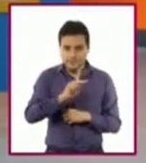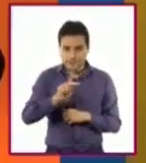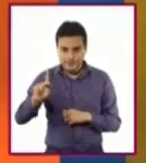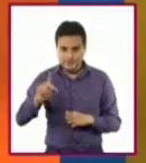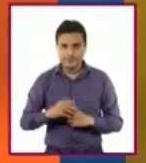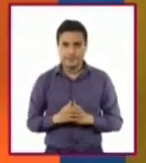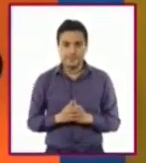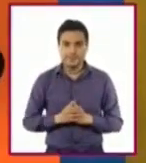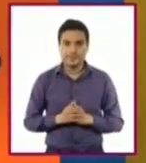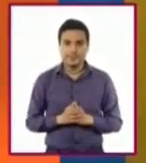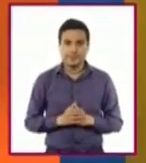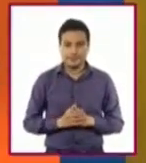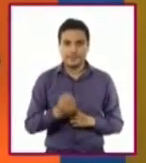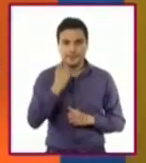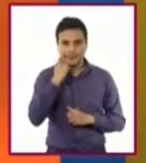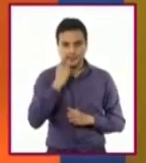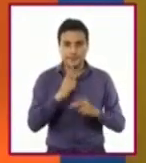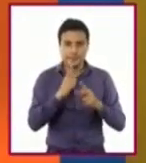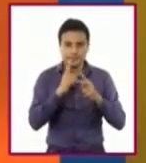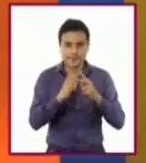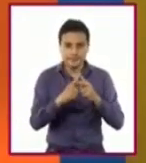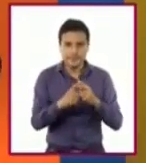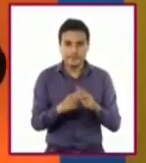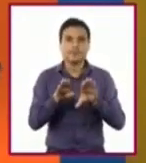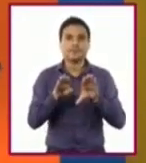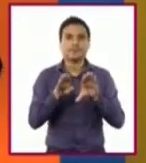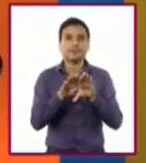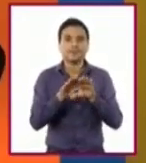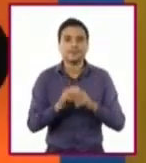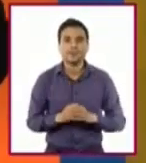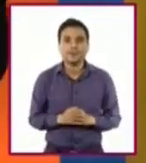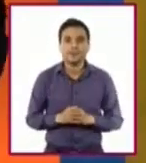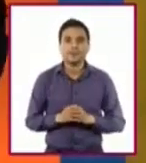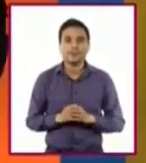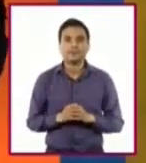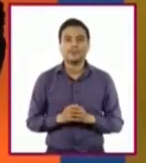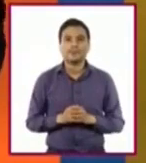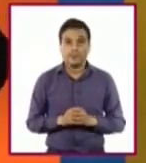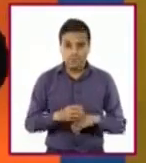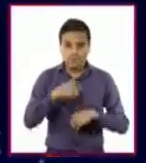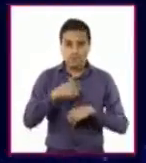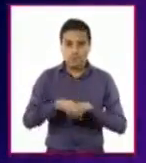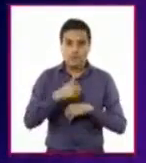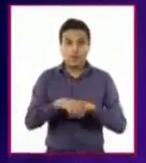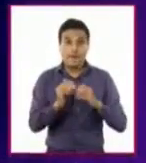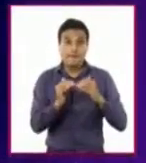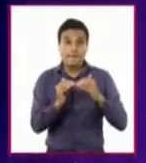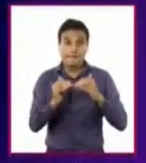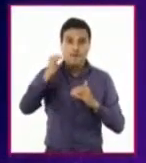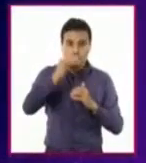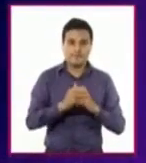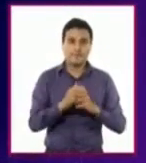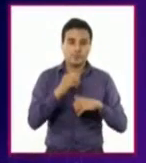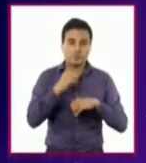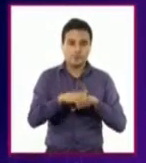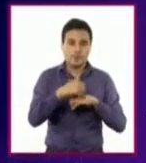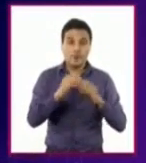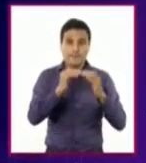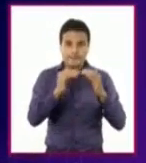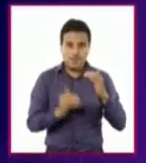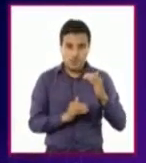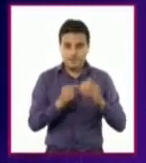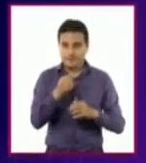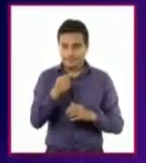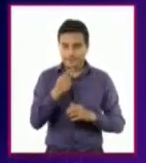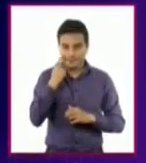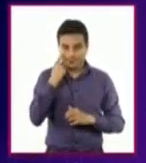para calcular en rango obtenemos la diferencia entre el dato mayor y el dato menor el dato mayor en